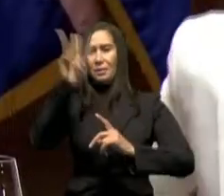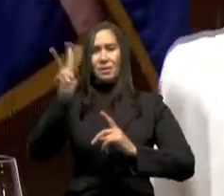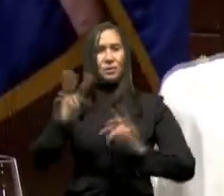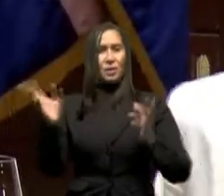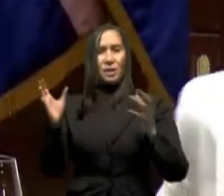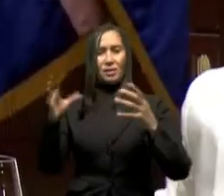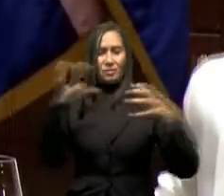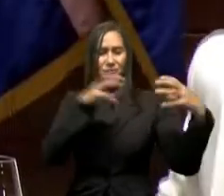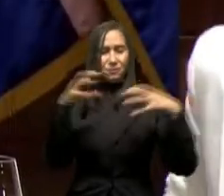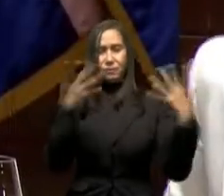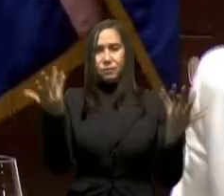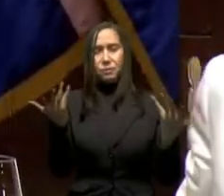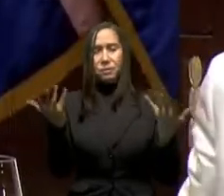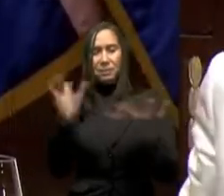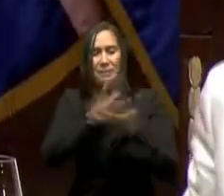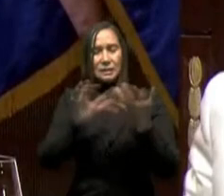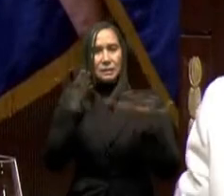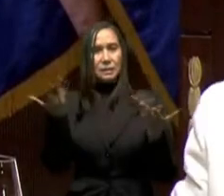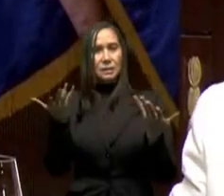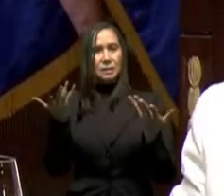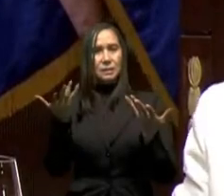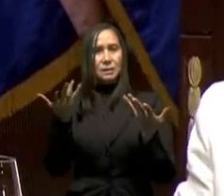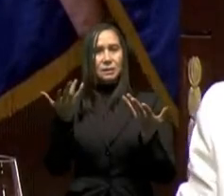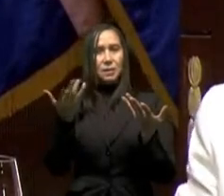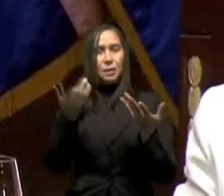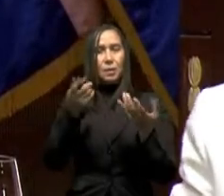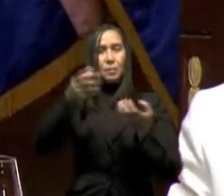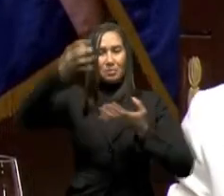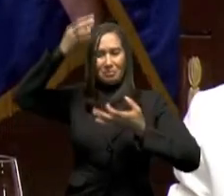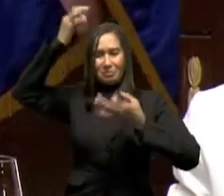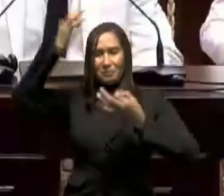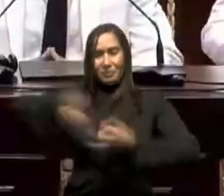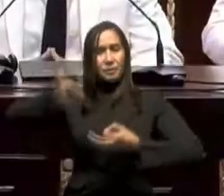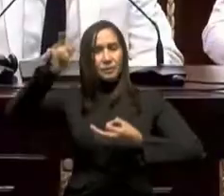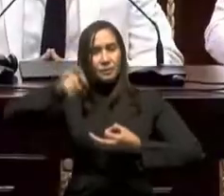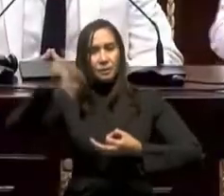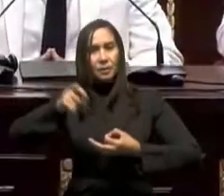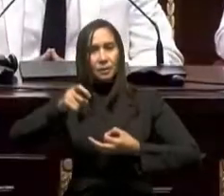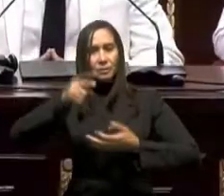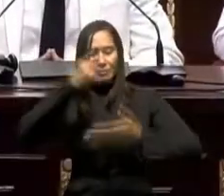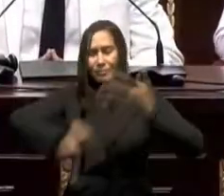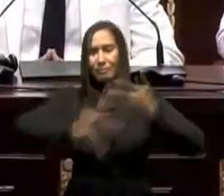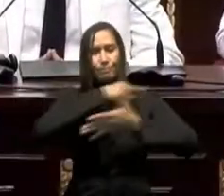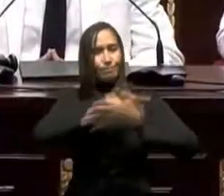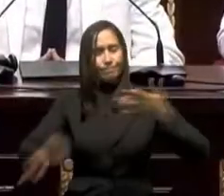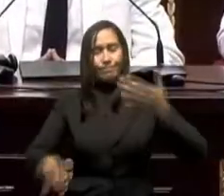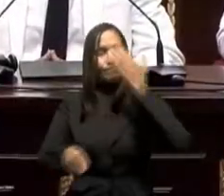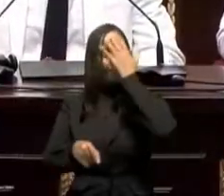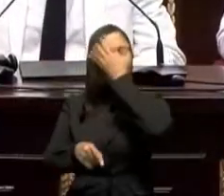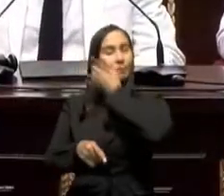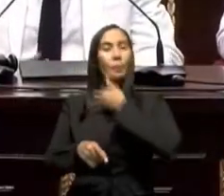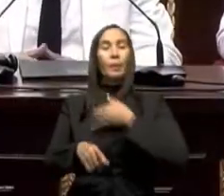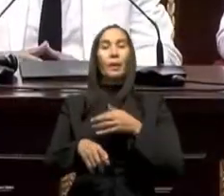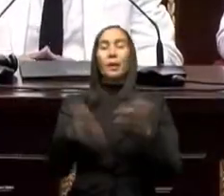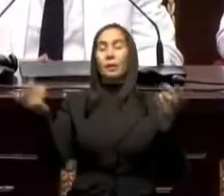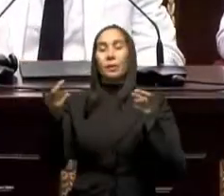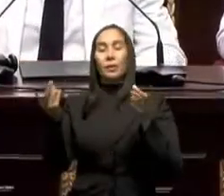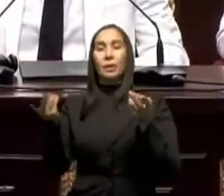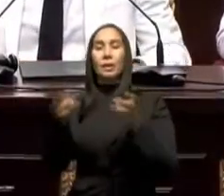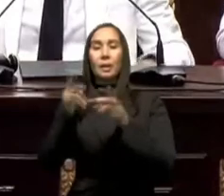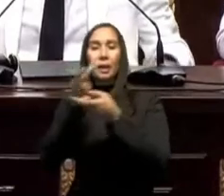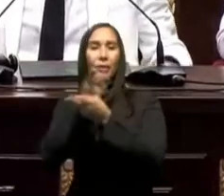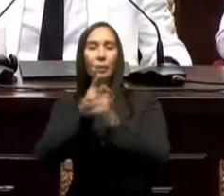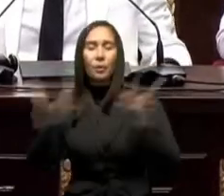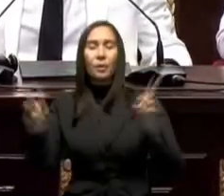observando en Venezuela. Esas actuaciones autoritarias son profundamente injustas y echan abajo las conquistas